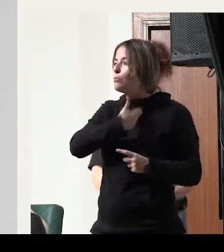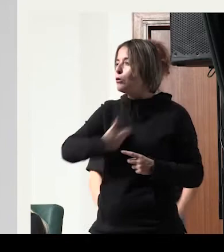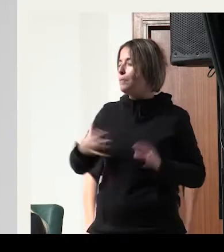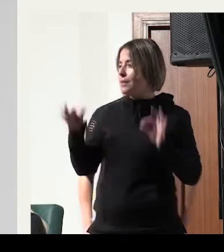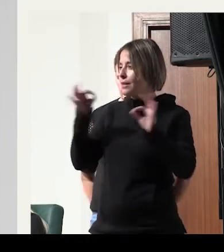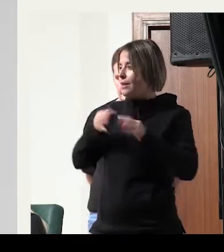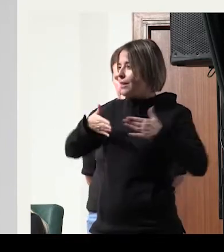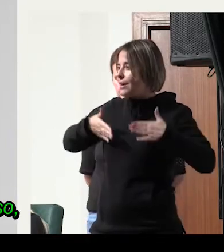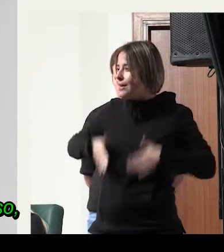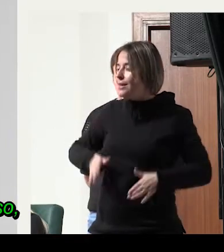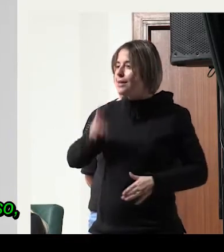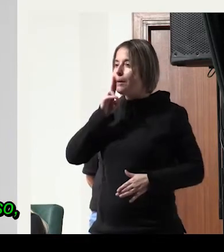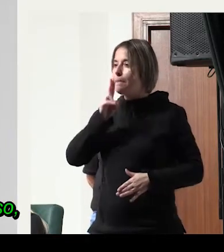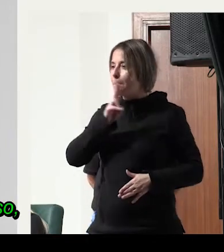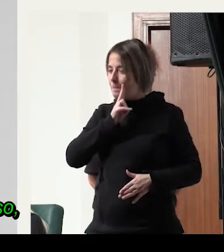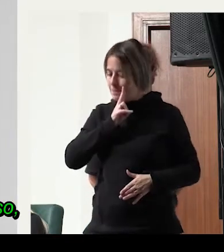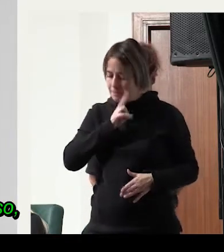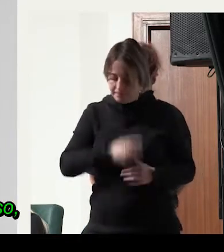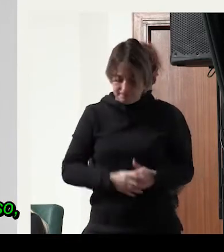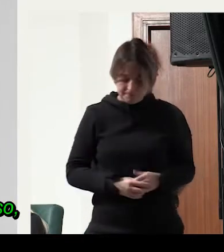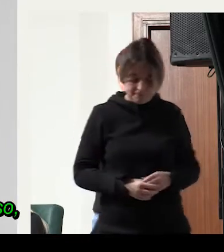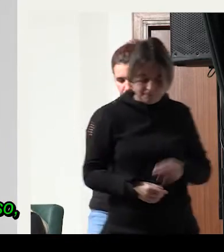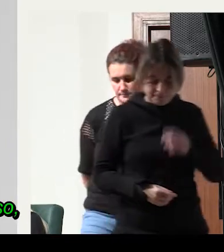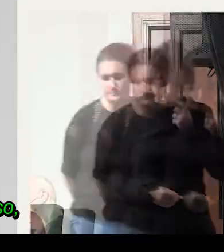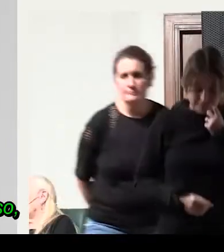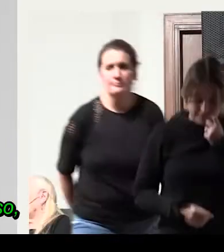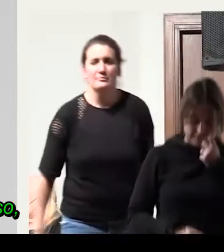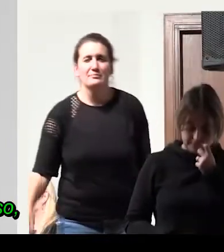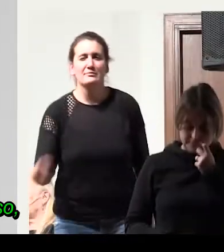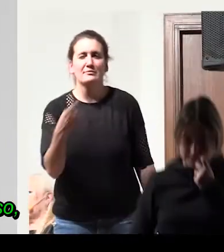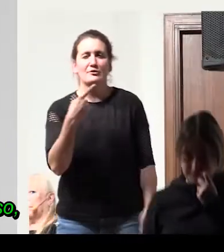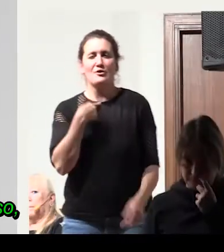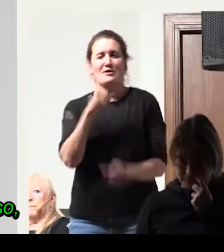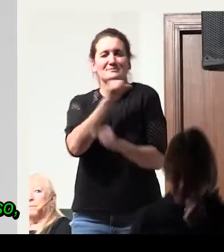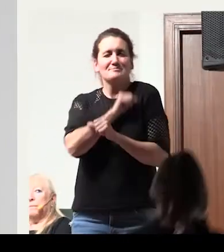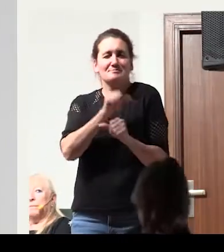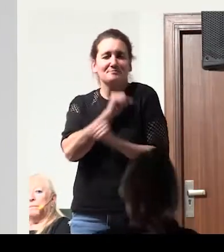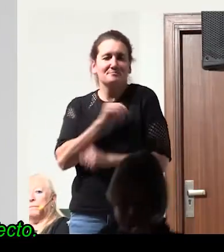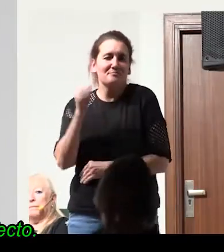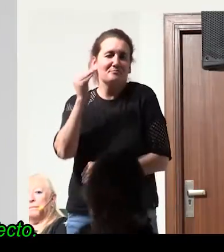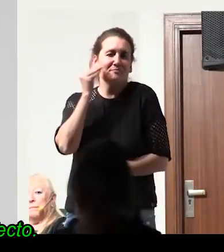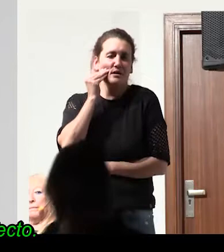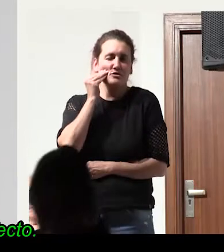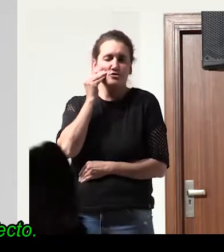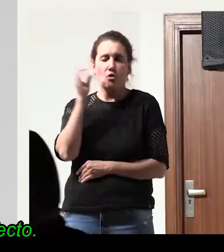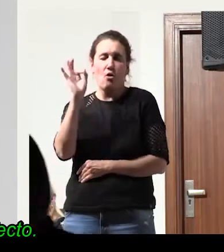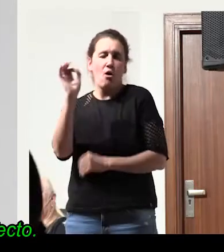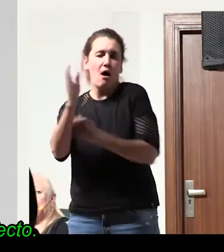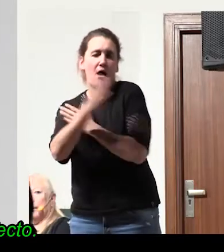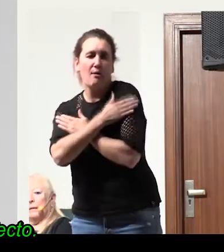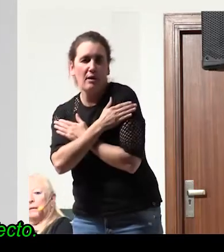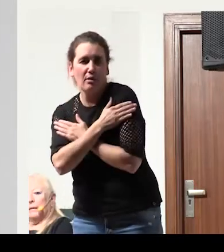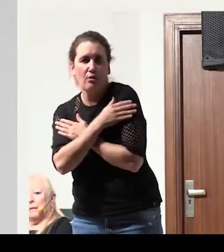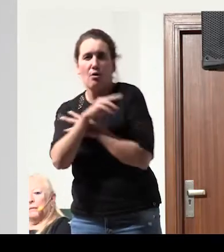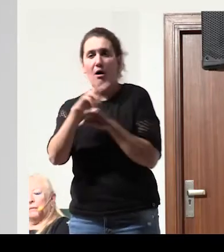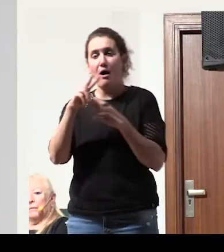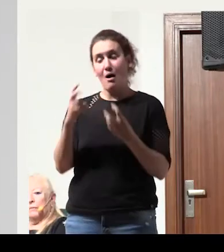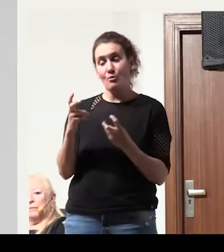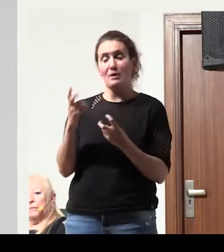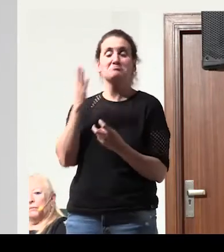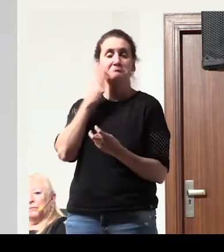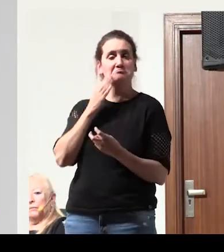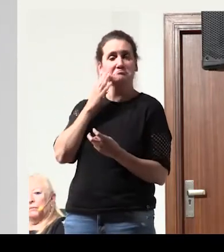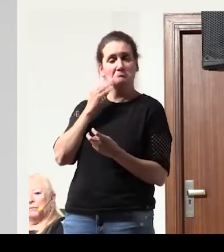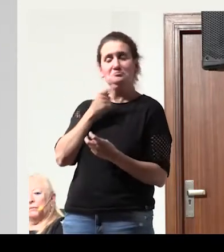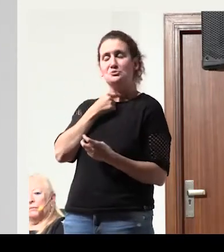madre. No estoy pendiente de un beso, esperando un abrazo, aunque estimo los gestos de afecto.